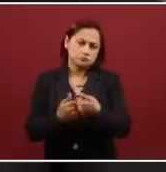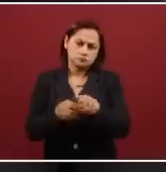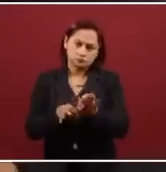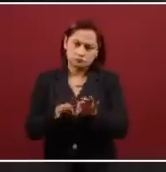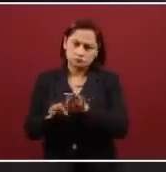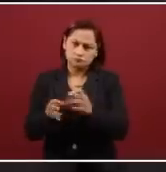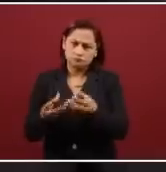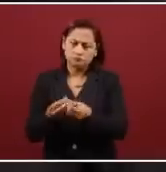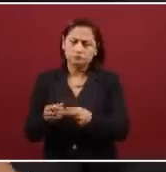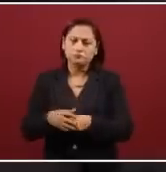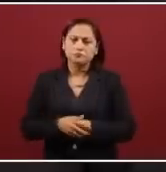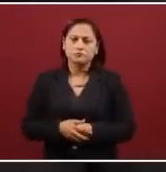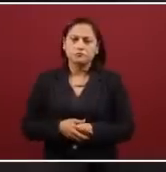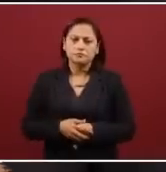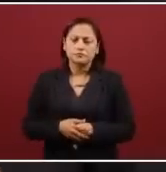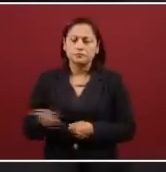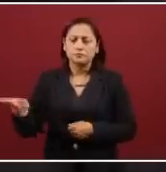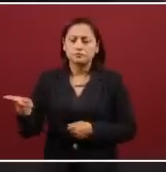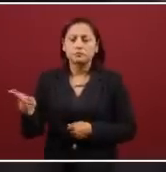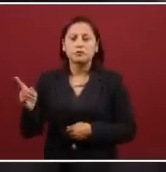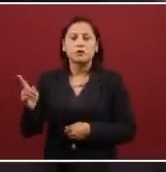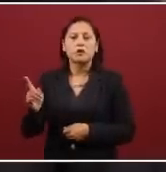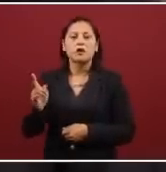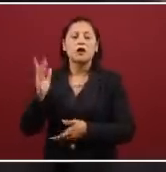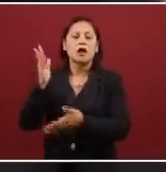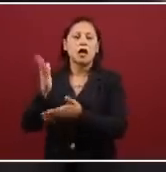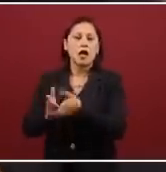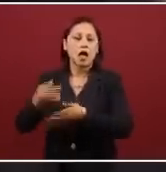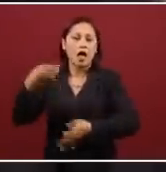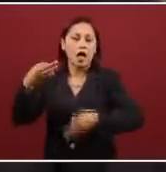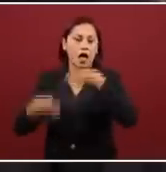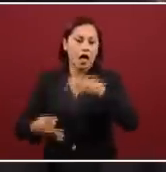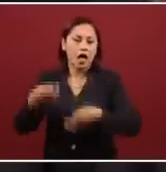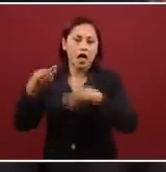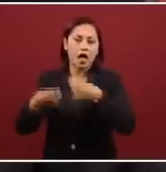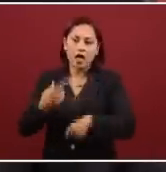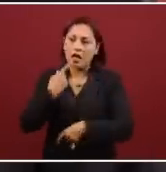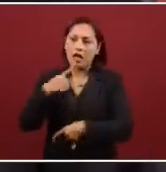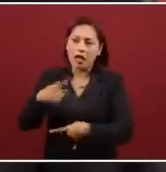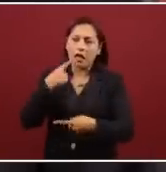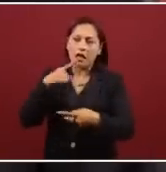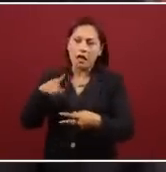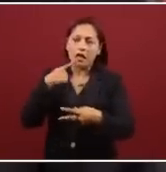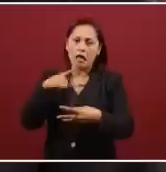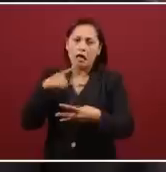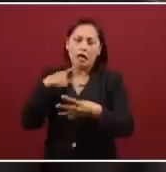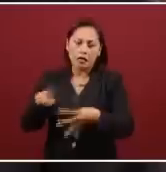a estar impugnando, y por eso esta lluvia de amparos,